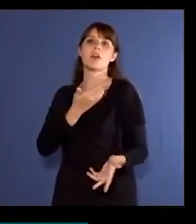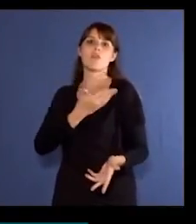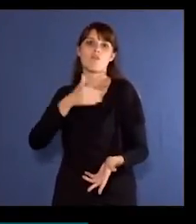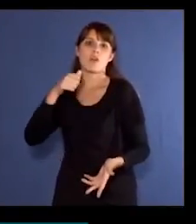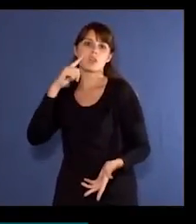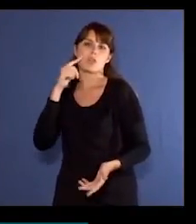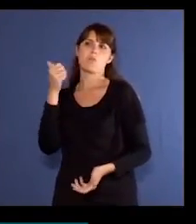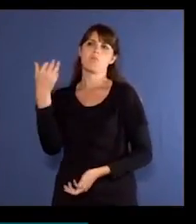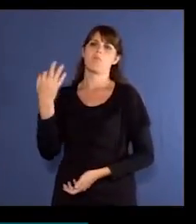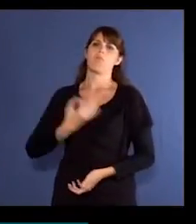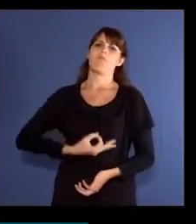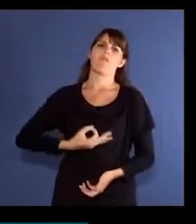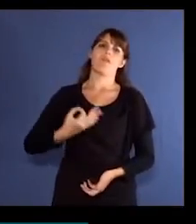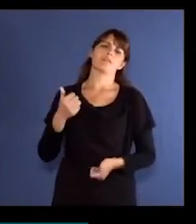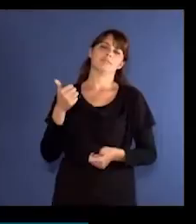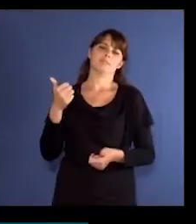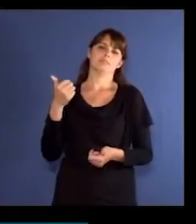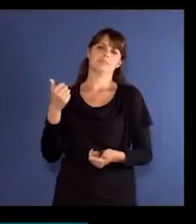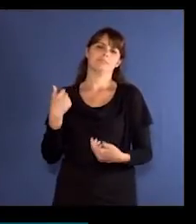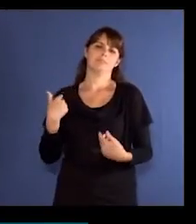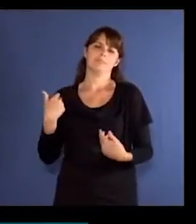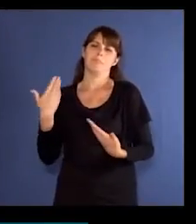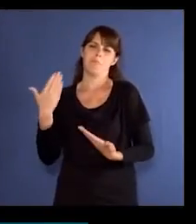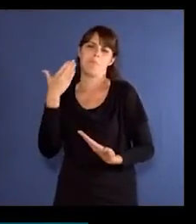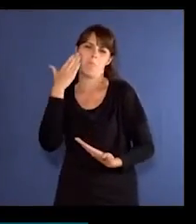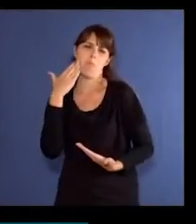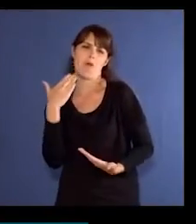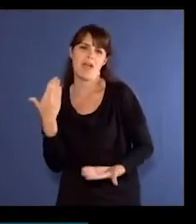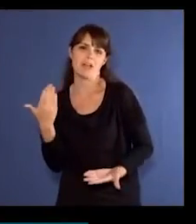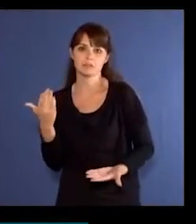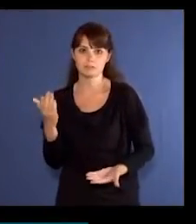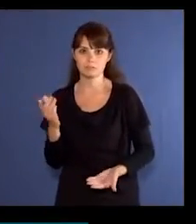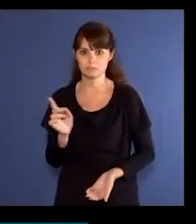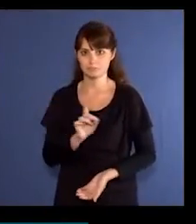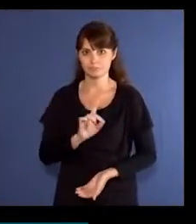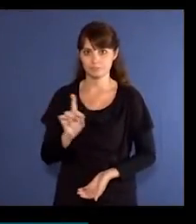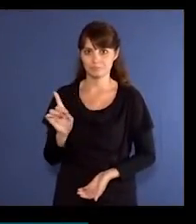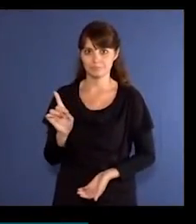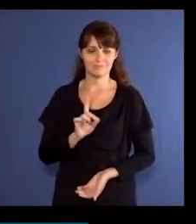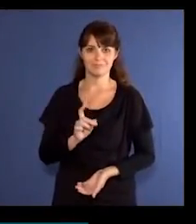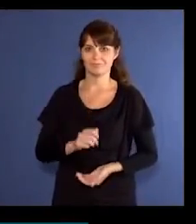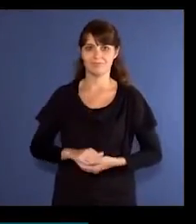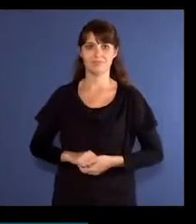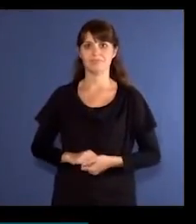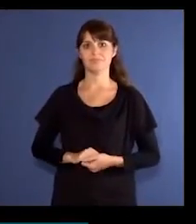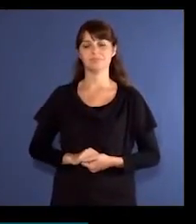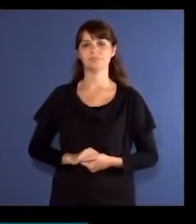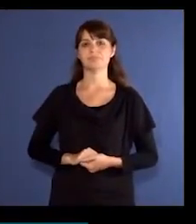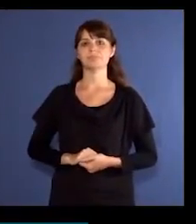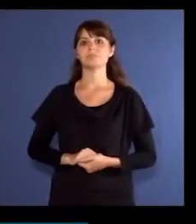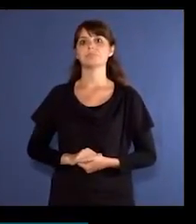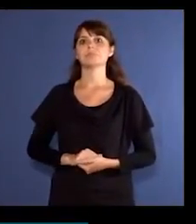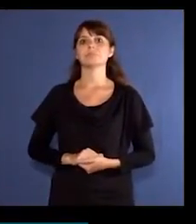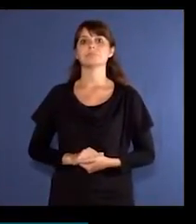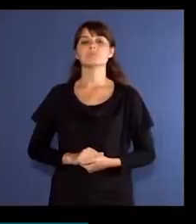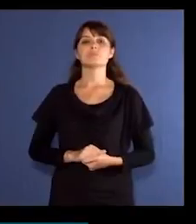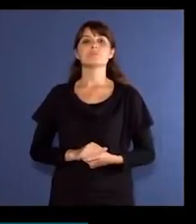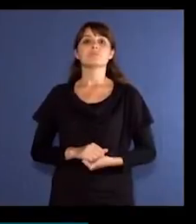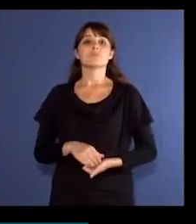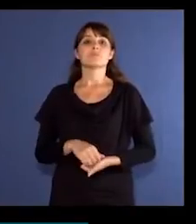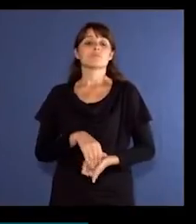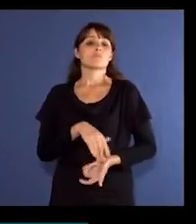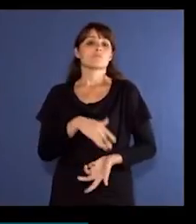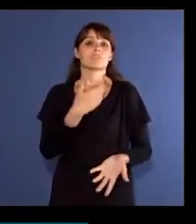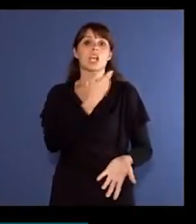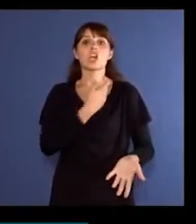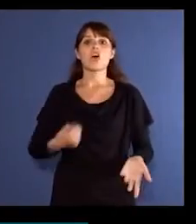pregunto a los que pretendan sostener esto, el gobierno sandinista de Ortega en Nicaragua,